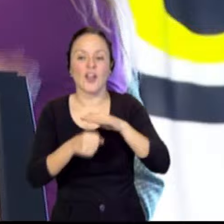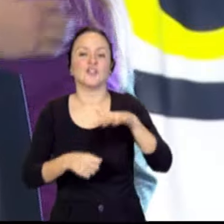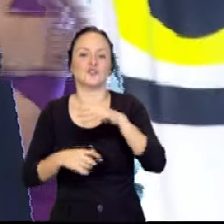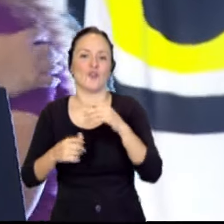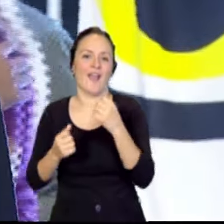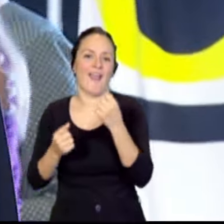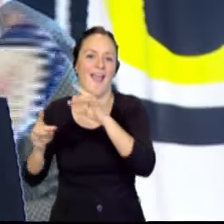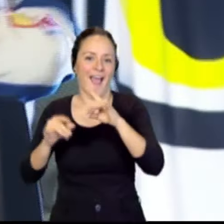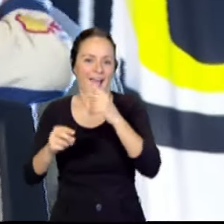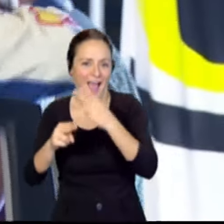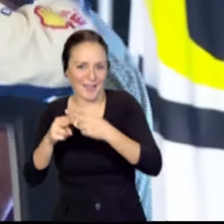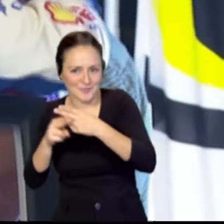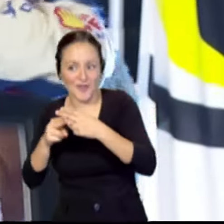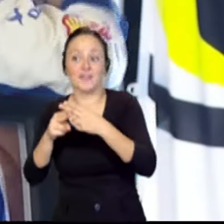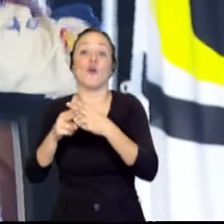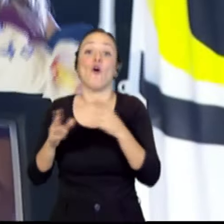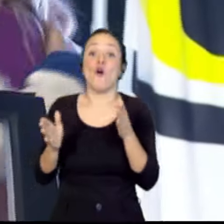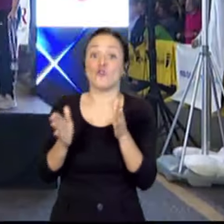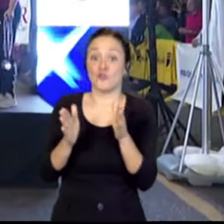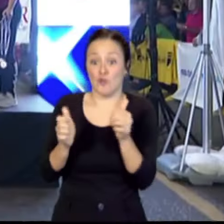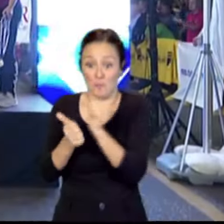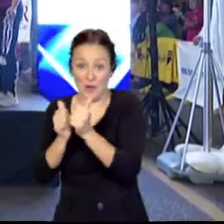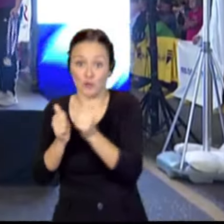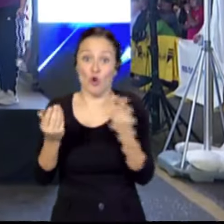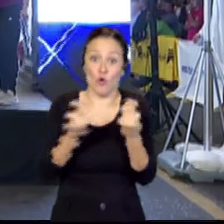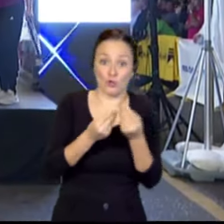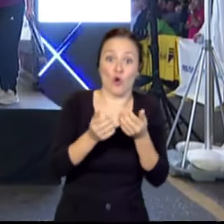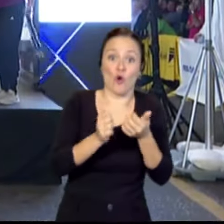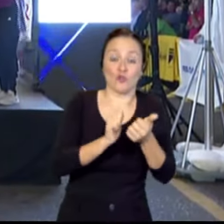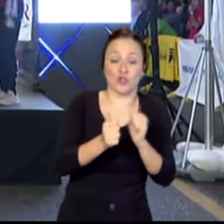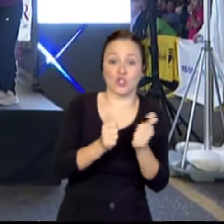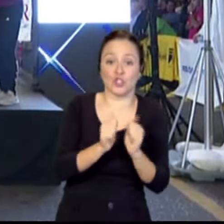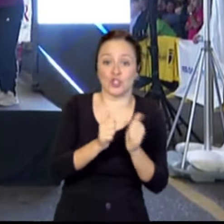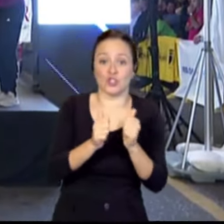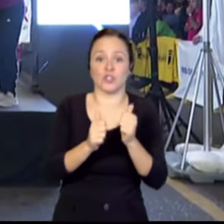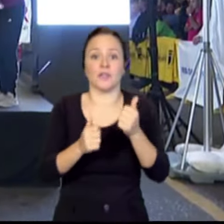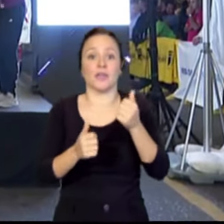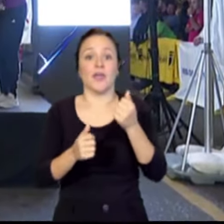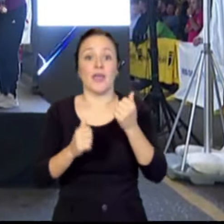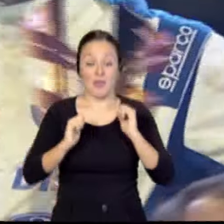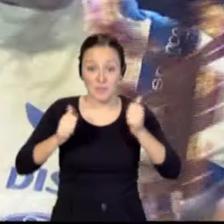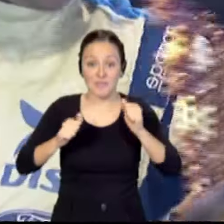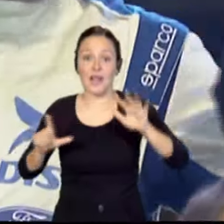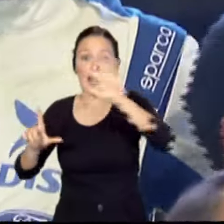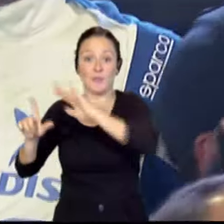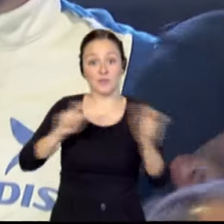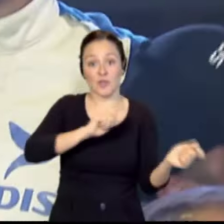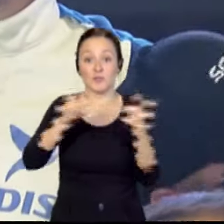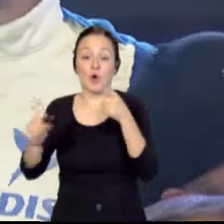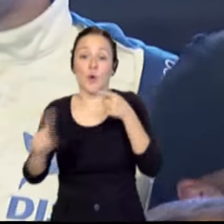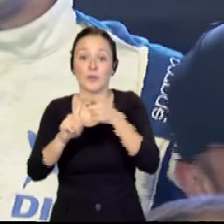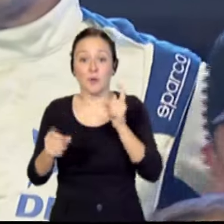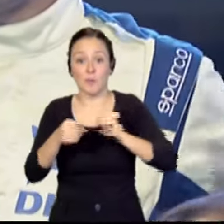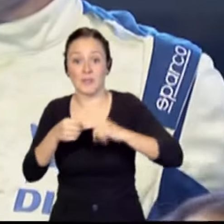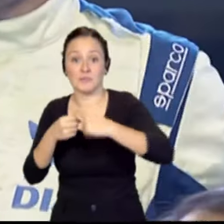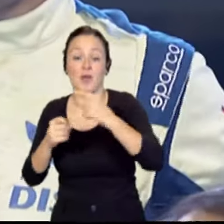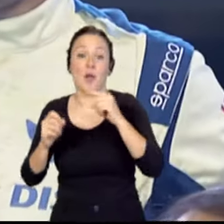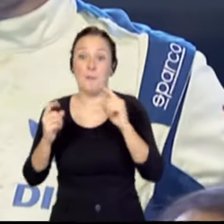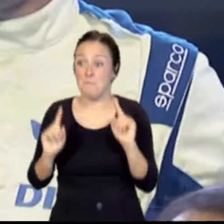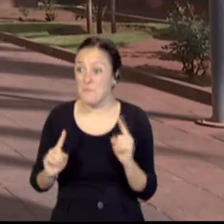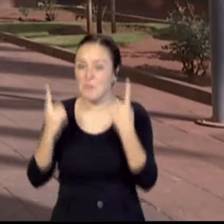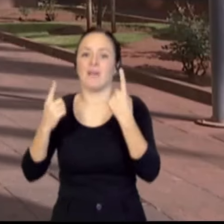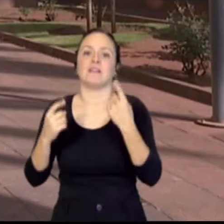a su copiloto Jer Mujica afrontará este fin de semana el mayor reto deportivo de su carrera dará el Salto a la Península para participar por primera vez en la